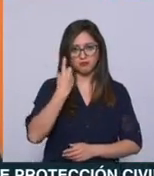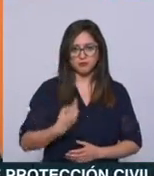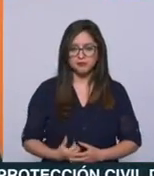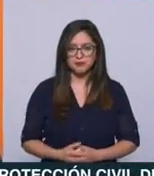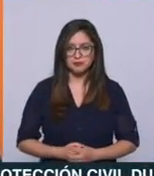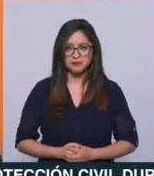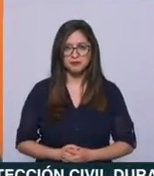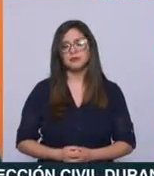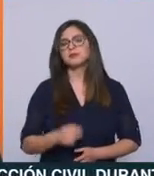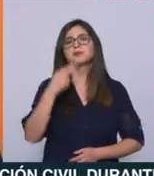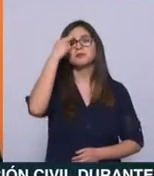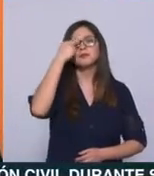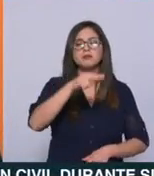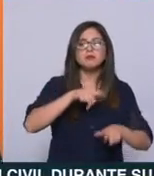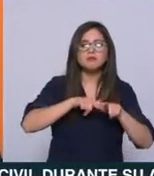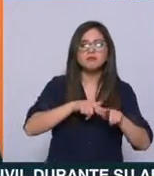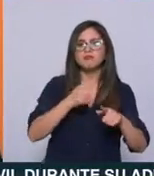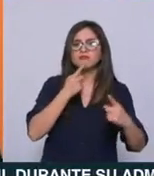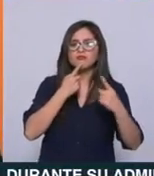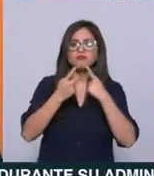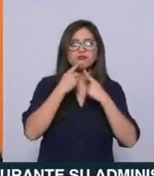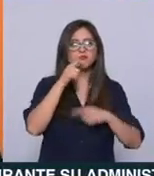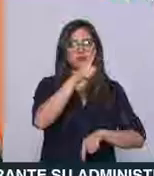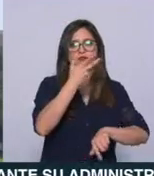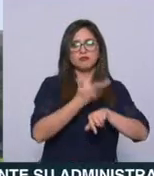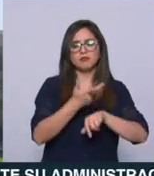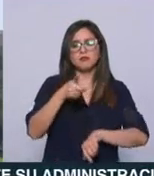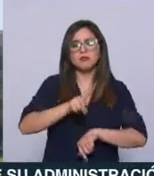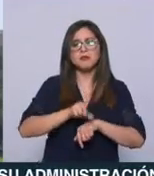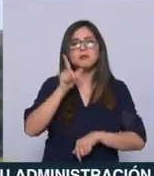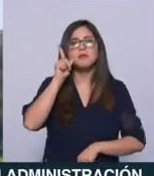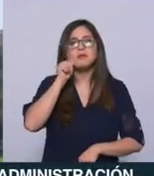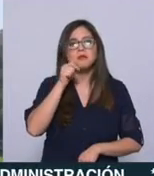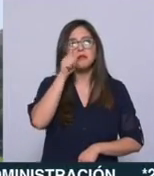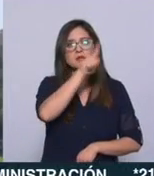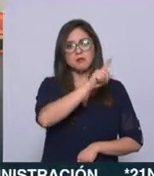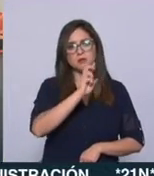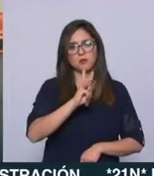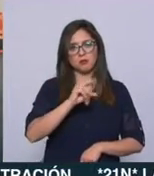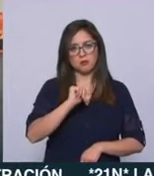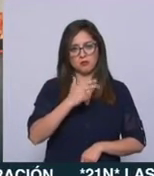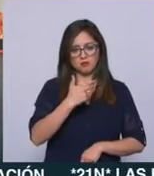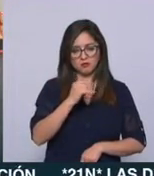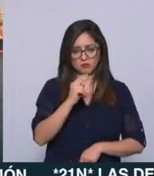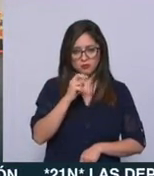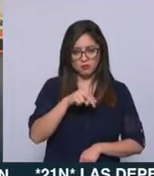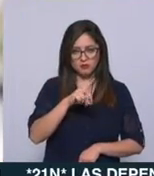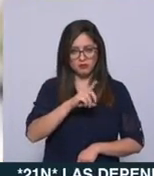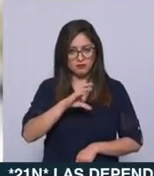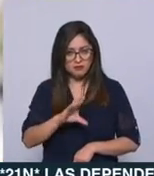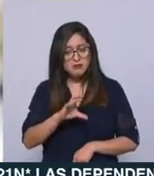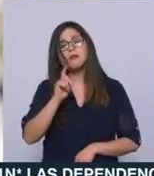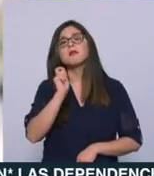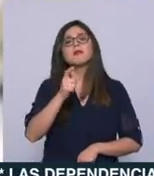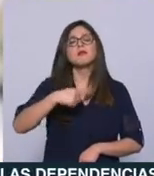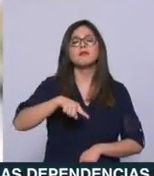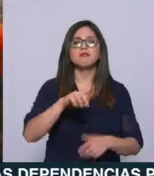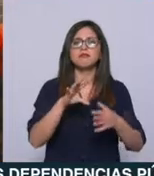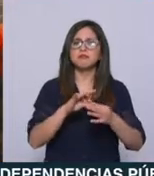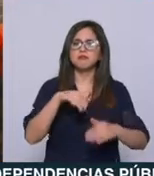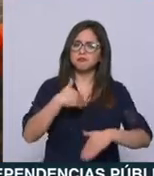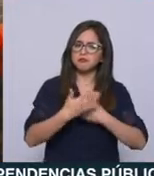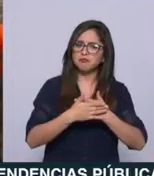México continuará con la negociación con Estados Unidos el día de mañana en Washington, D.C. Buscará acercar posiciones para llegar